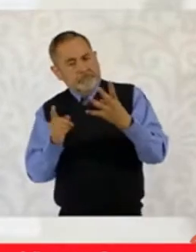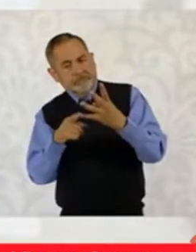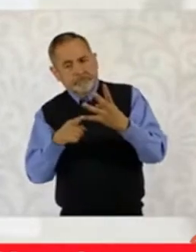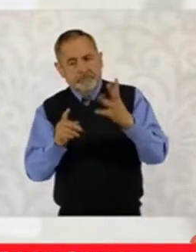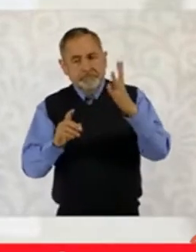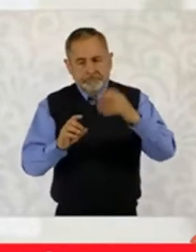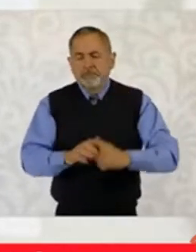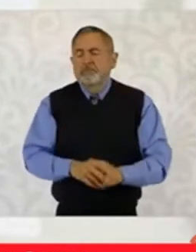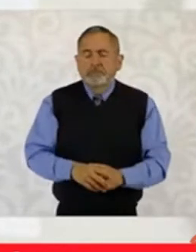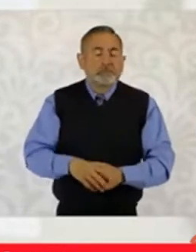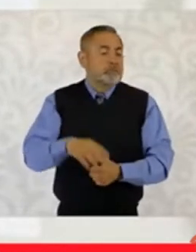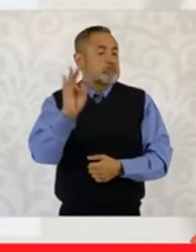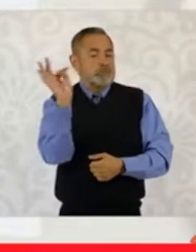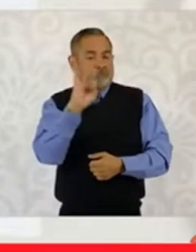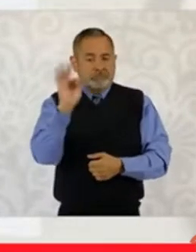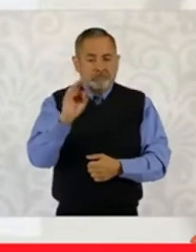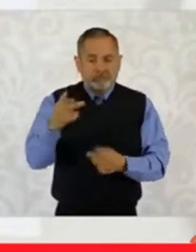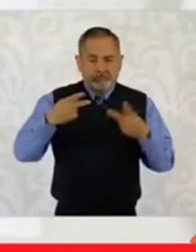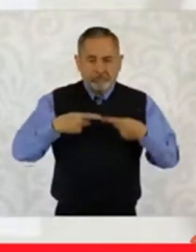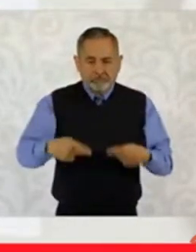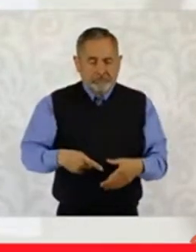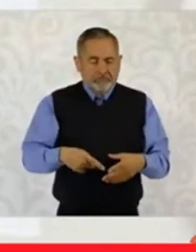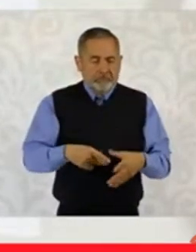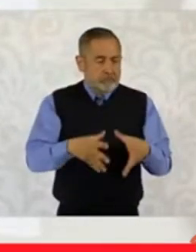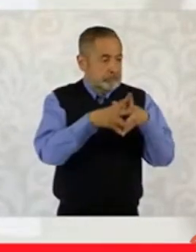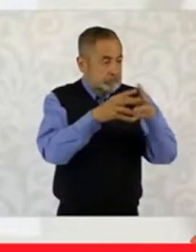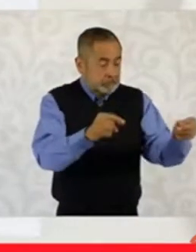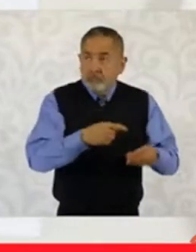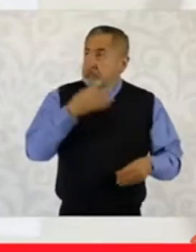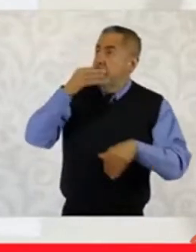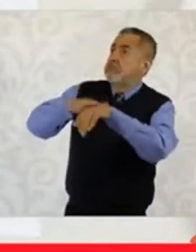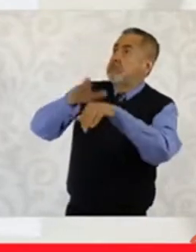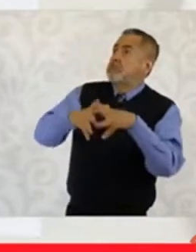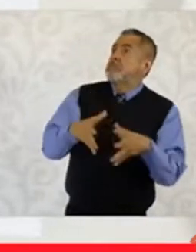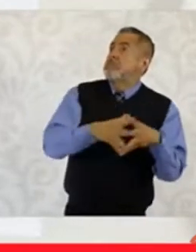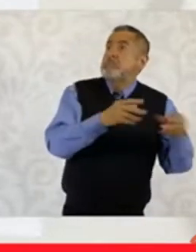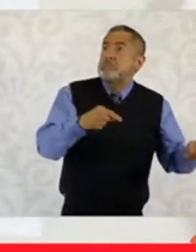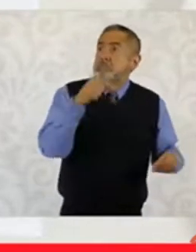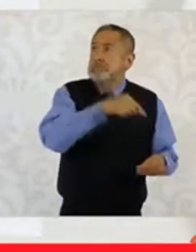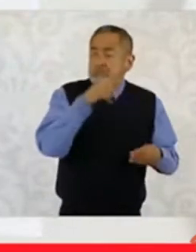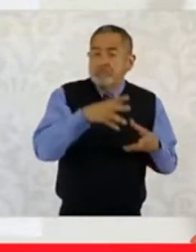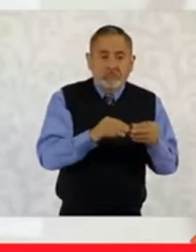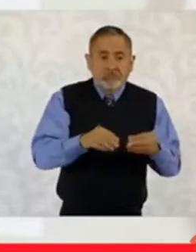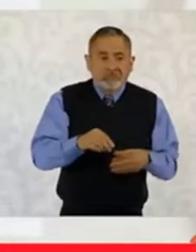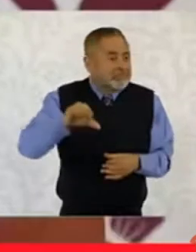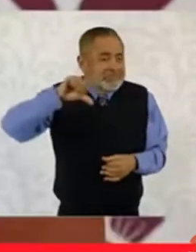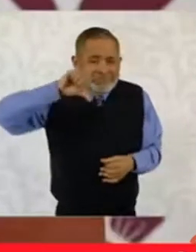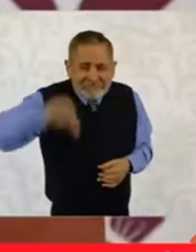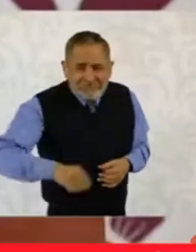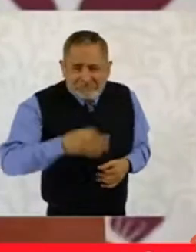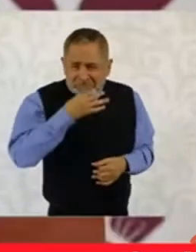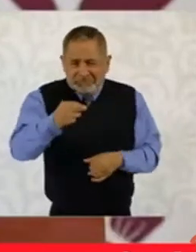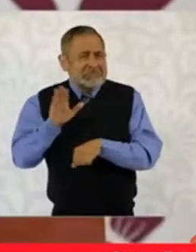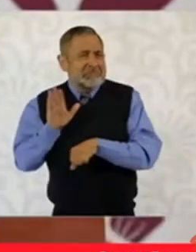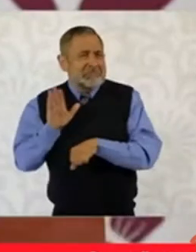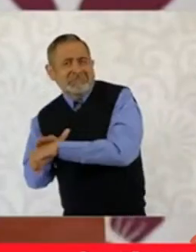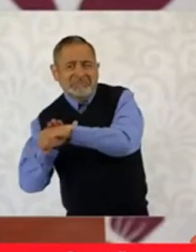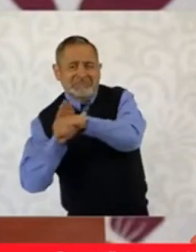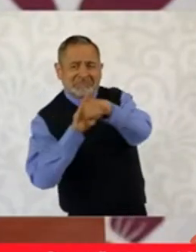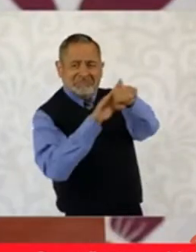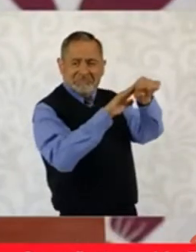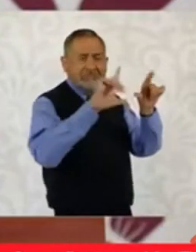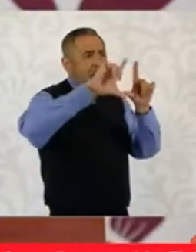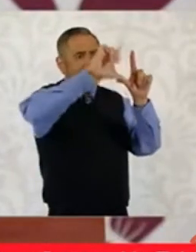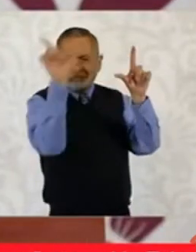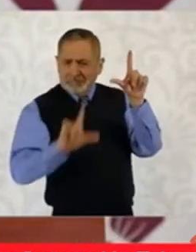una persona se reporta como desaparecida, alerta inmediata en todo el país.